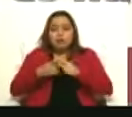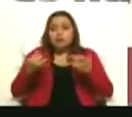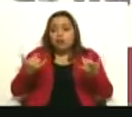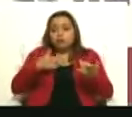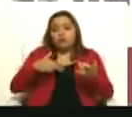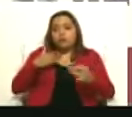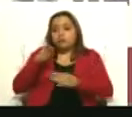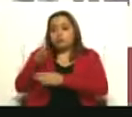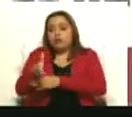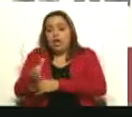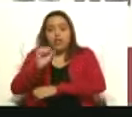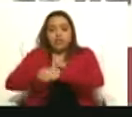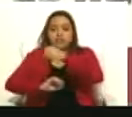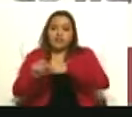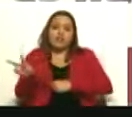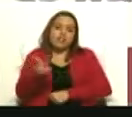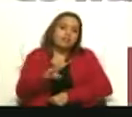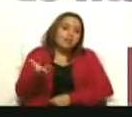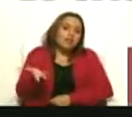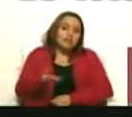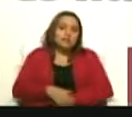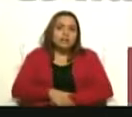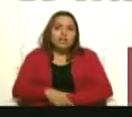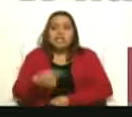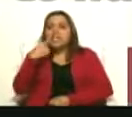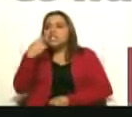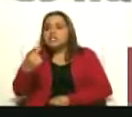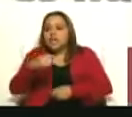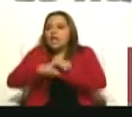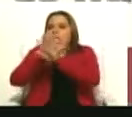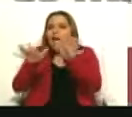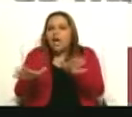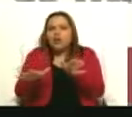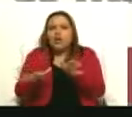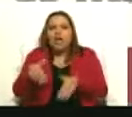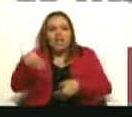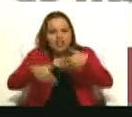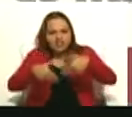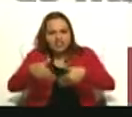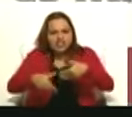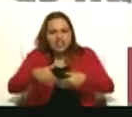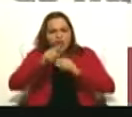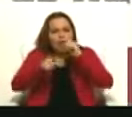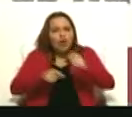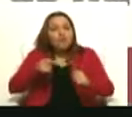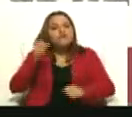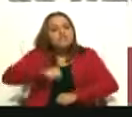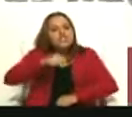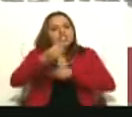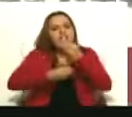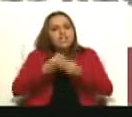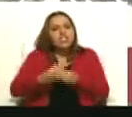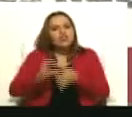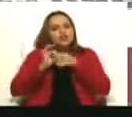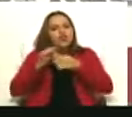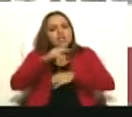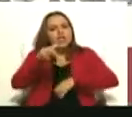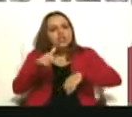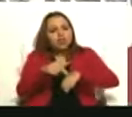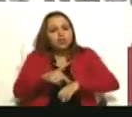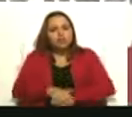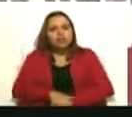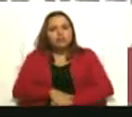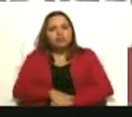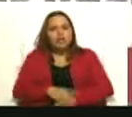ir a la corte a defender a Venezuela y decirle muy claro, el referendo va, y va en unión nacional. Así que